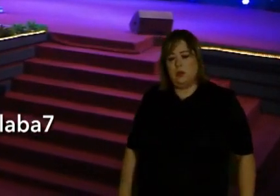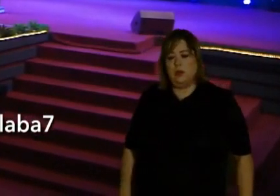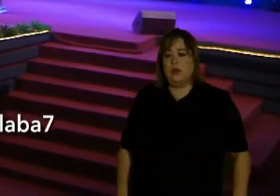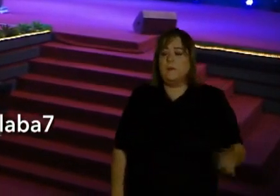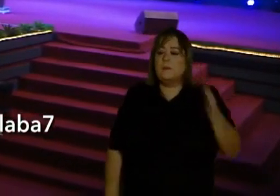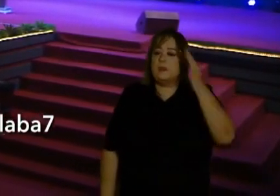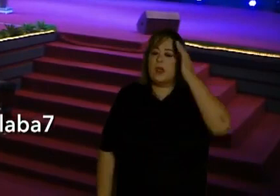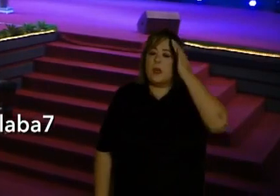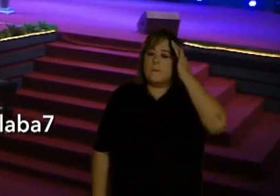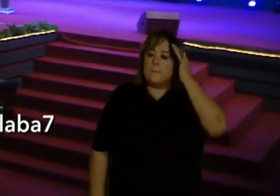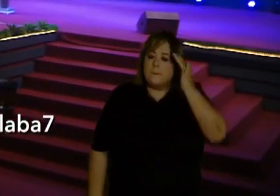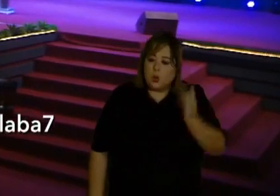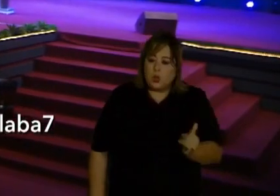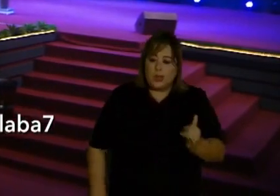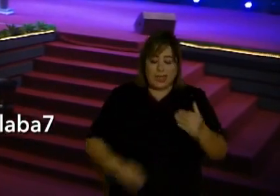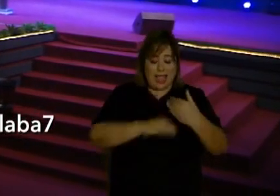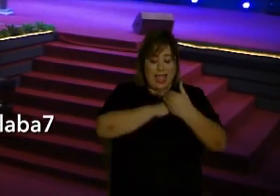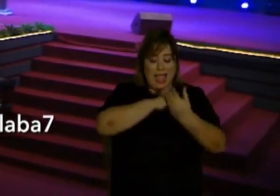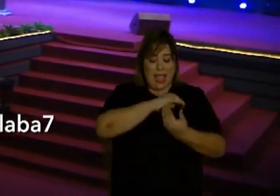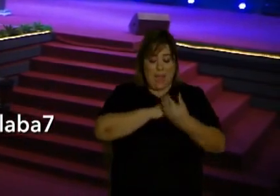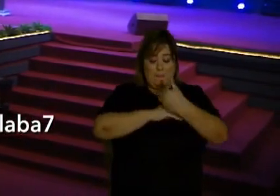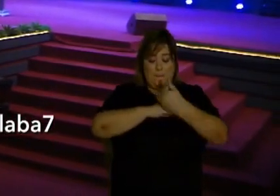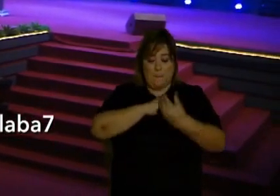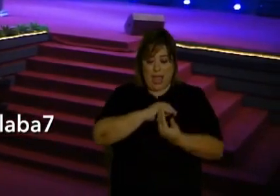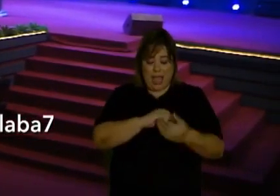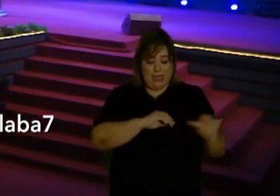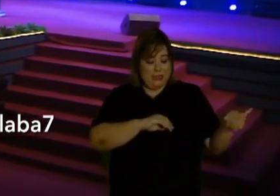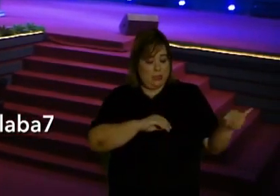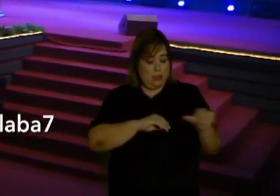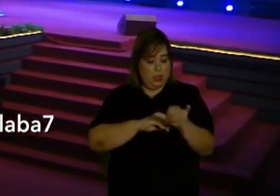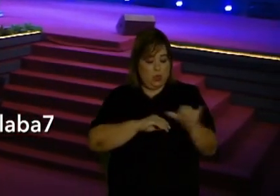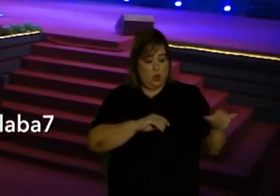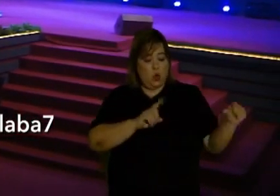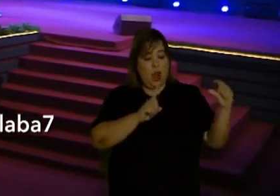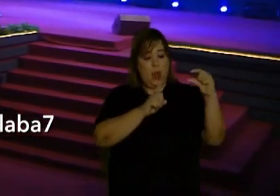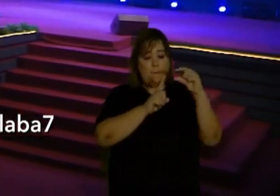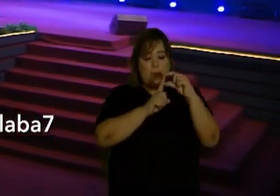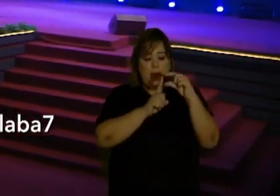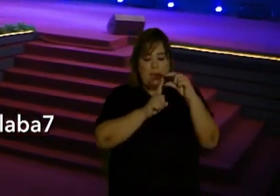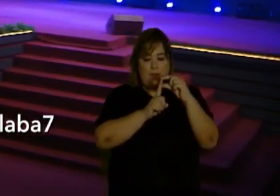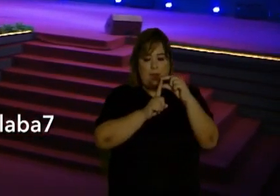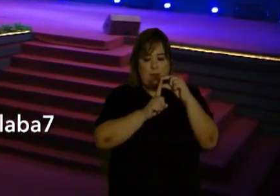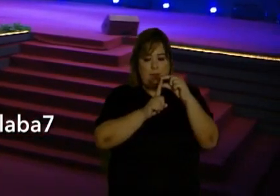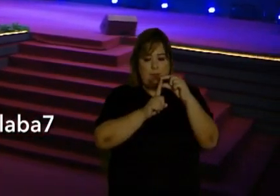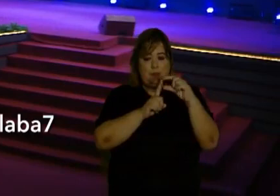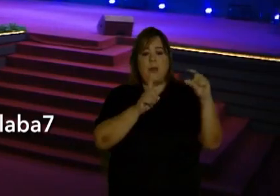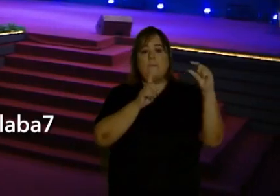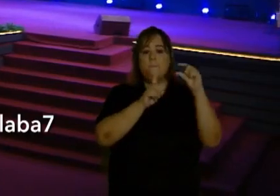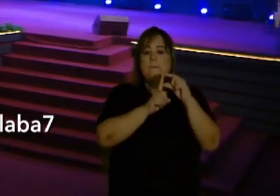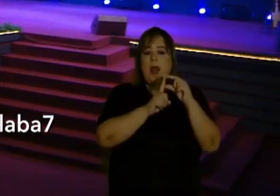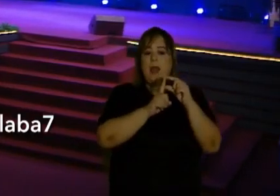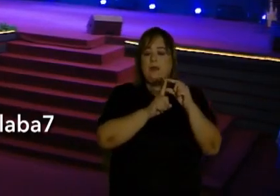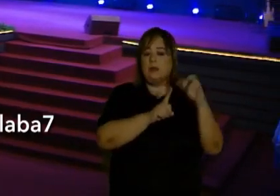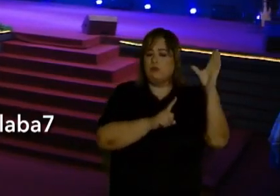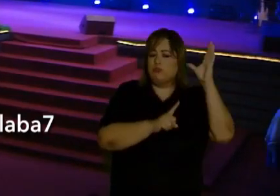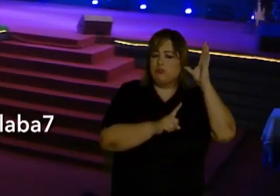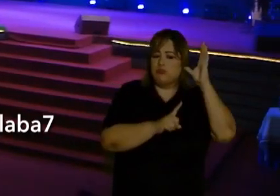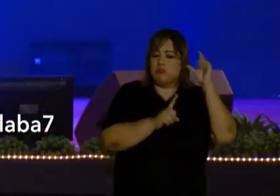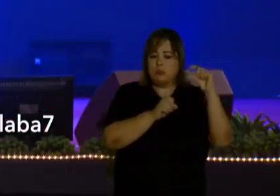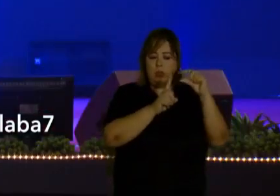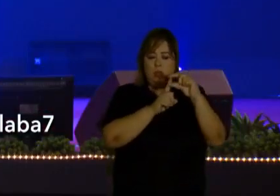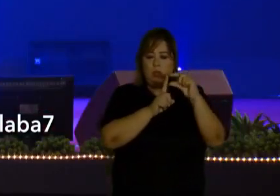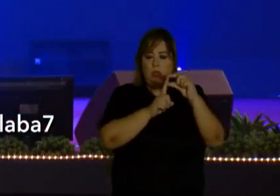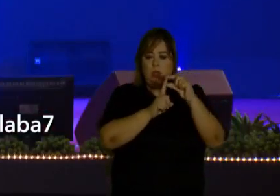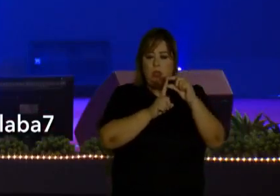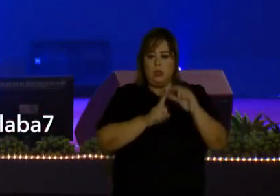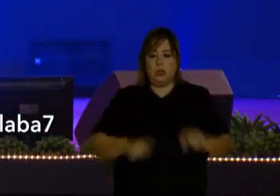Porque el pan es tipología de palabra y la palabra es un sonido. No sé si usted está escuchando lo que el apóstol está hablando hace rato